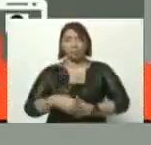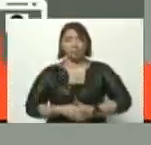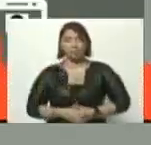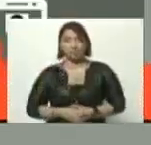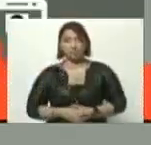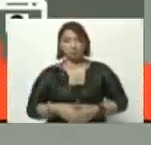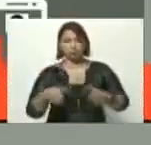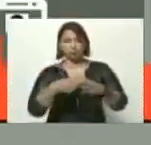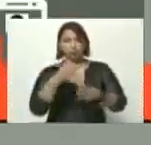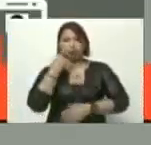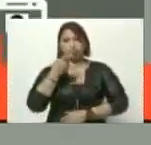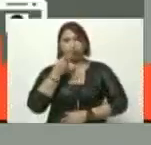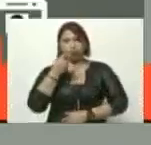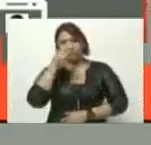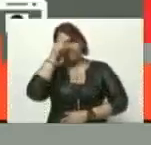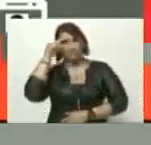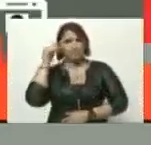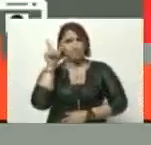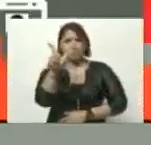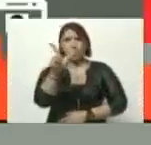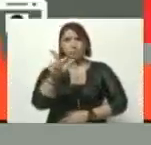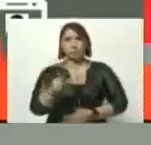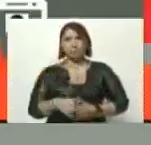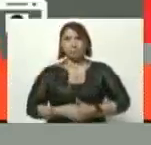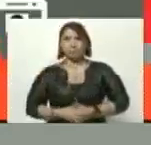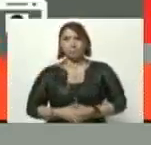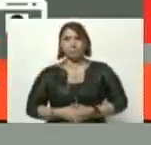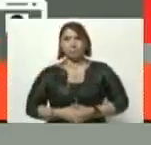al Partido Socialista Unido de Venezuela.